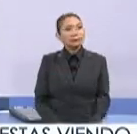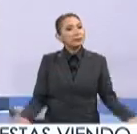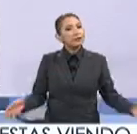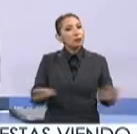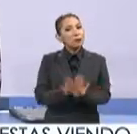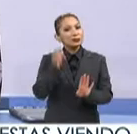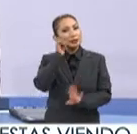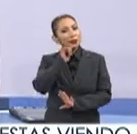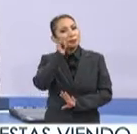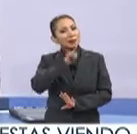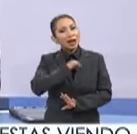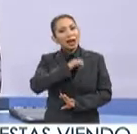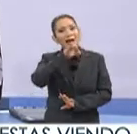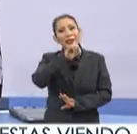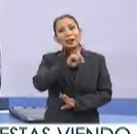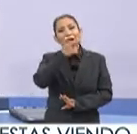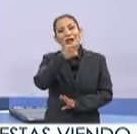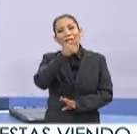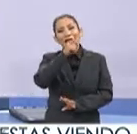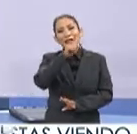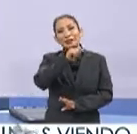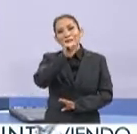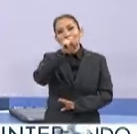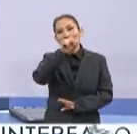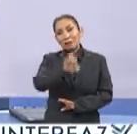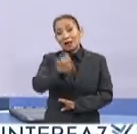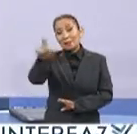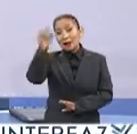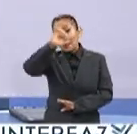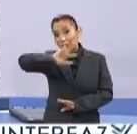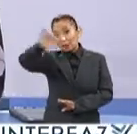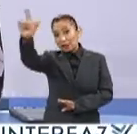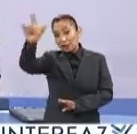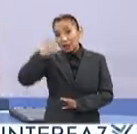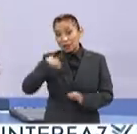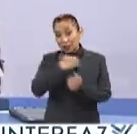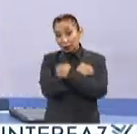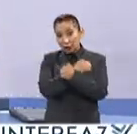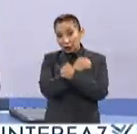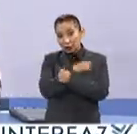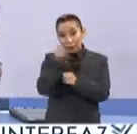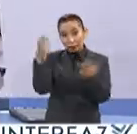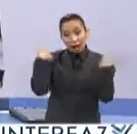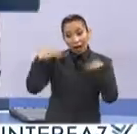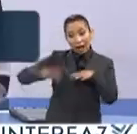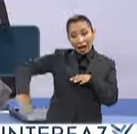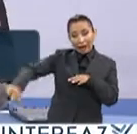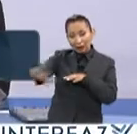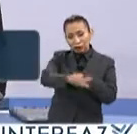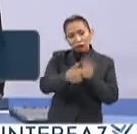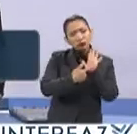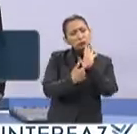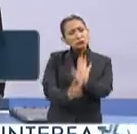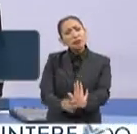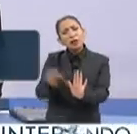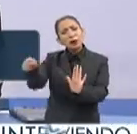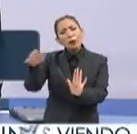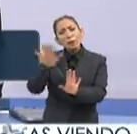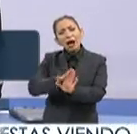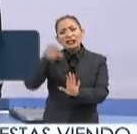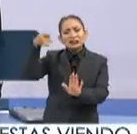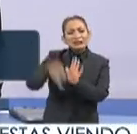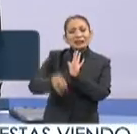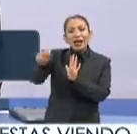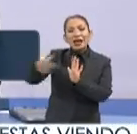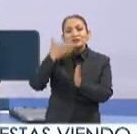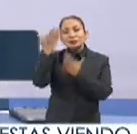Como ya es costumbre, la Dirección General de Educación Superior para Profesionales de la Educación, es decir, los maestros, nos muestra un poco más sobre